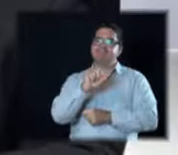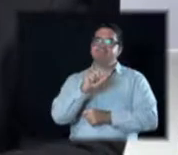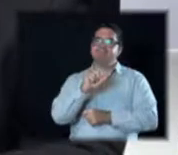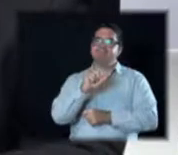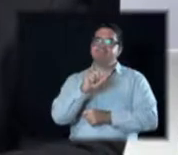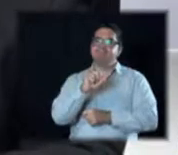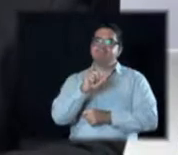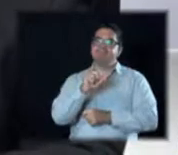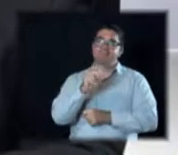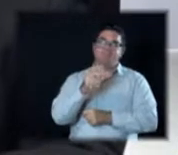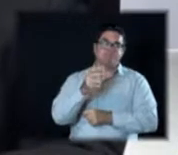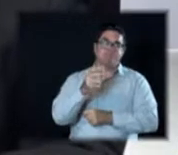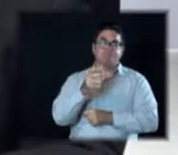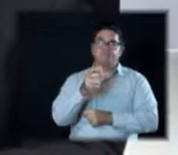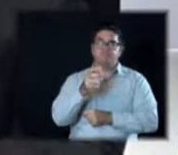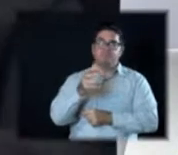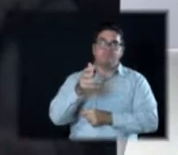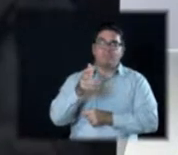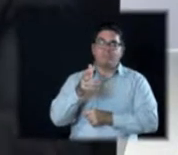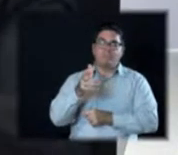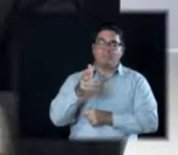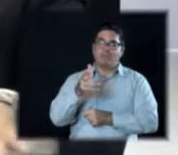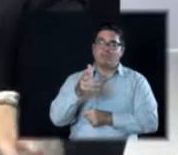en el